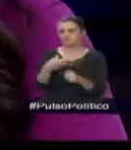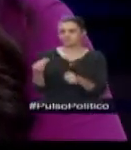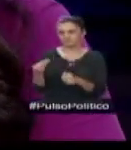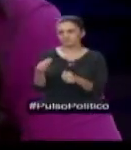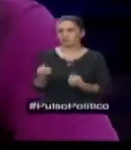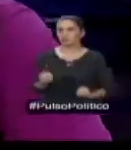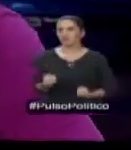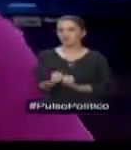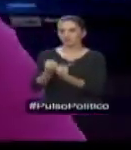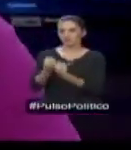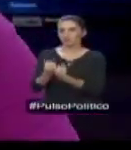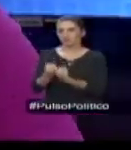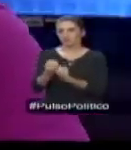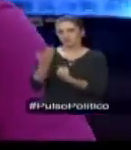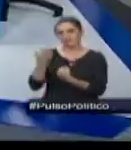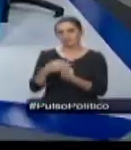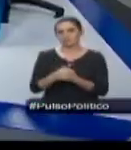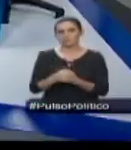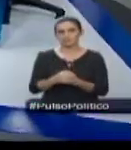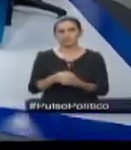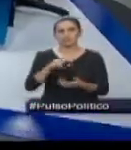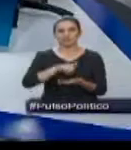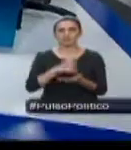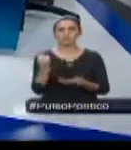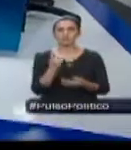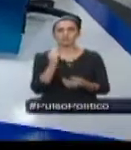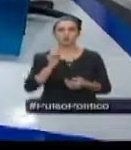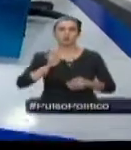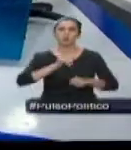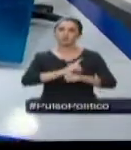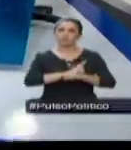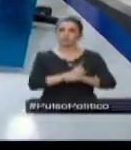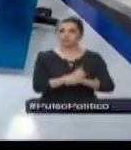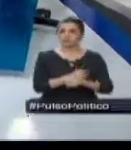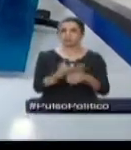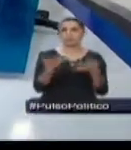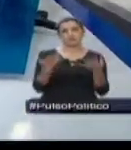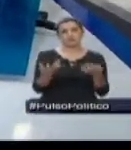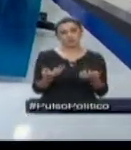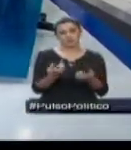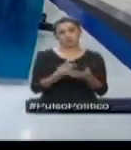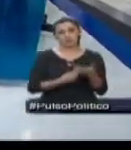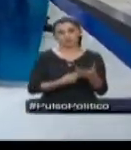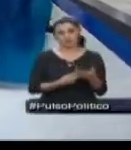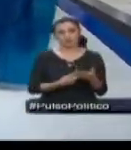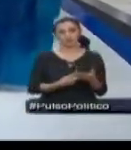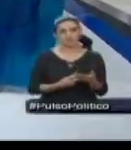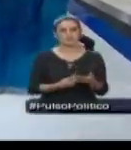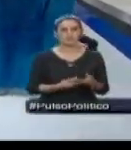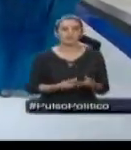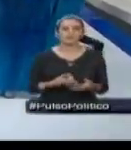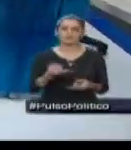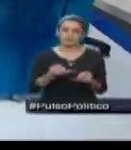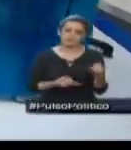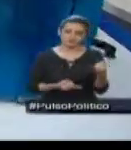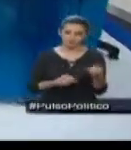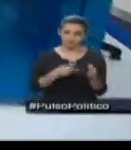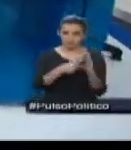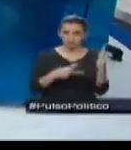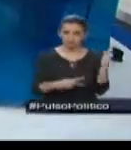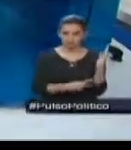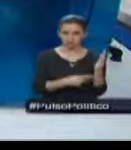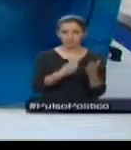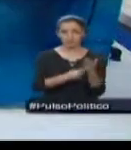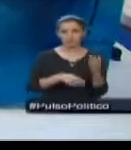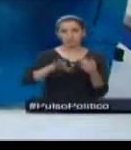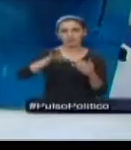apoyar al señor en apenas cuatro minutos quisiera que entremos a una dinámica que hoy se está